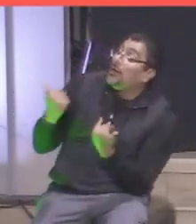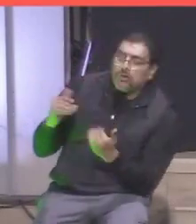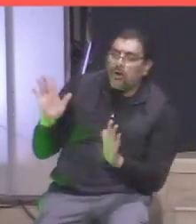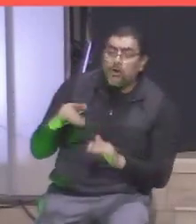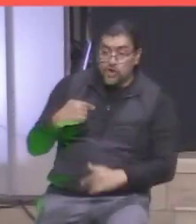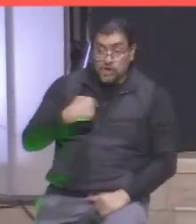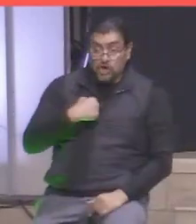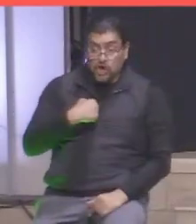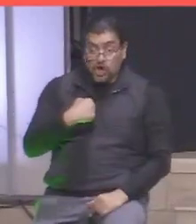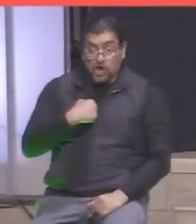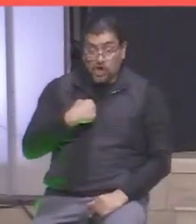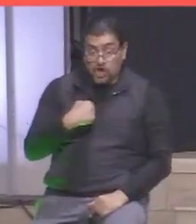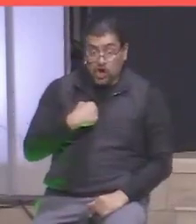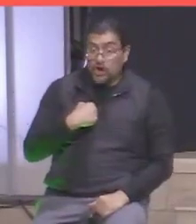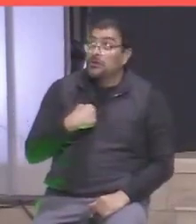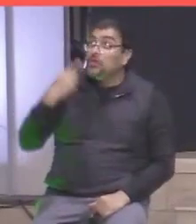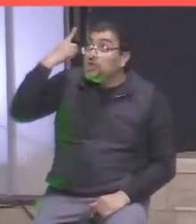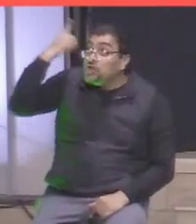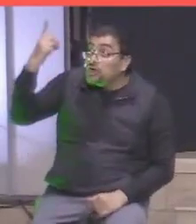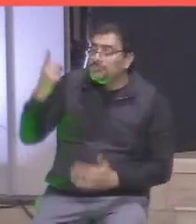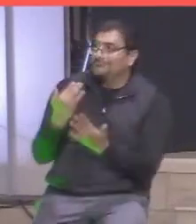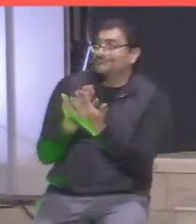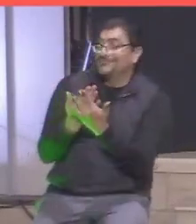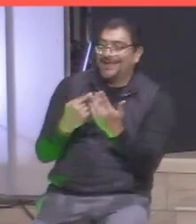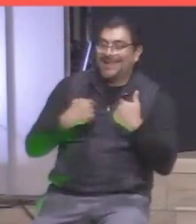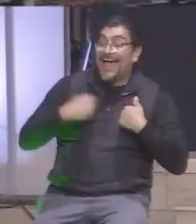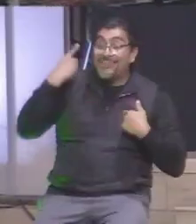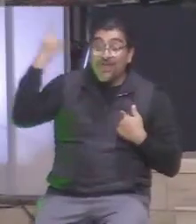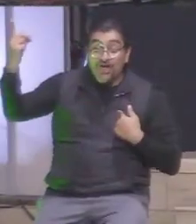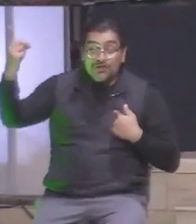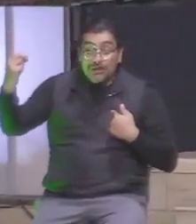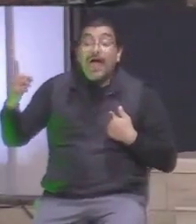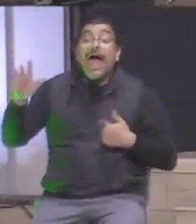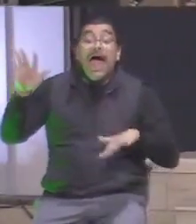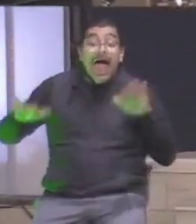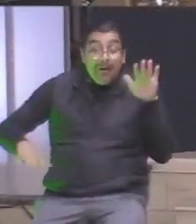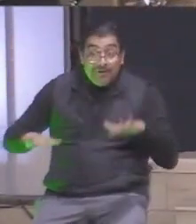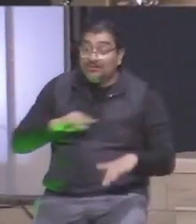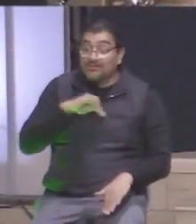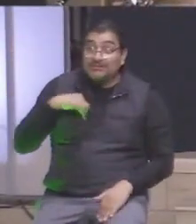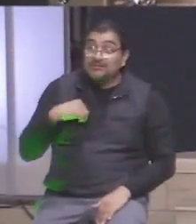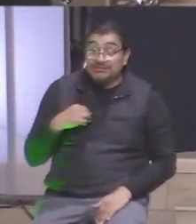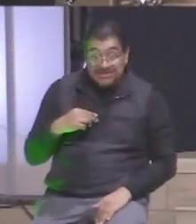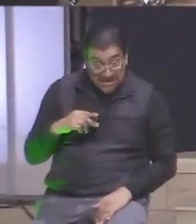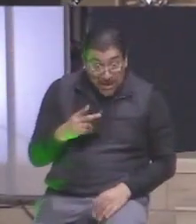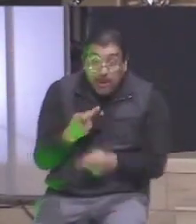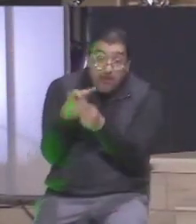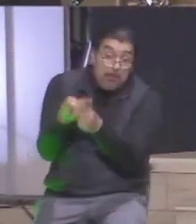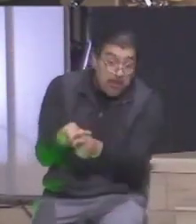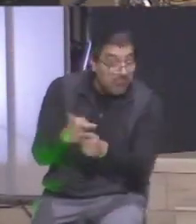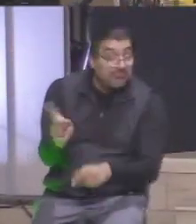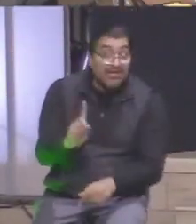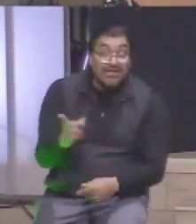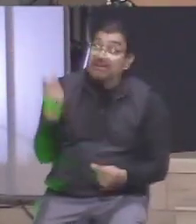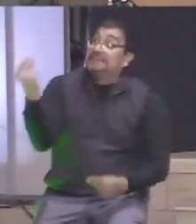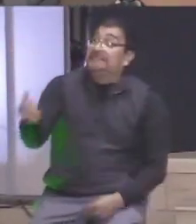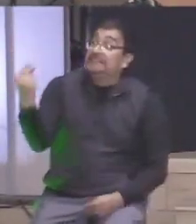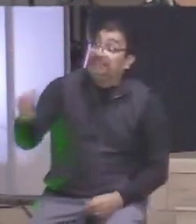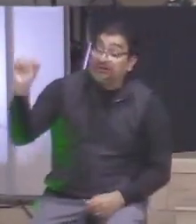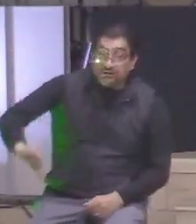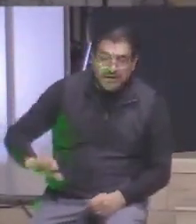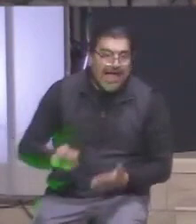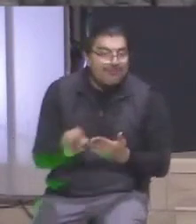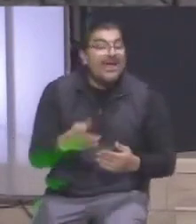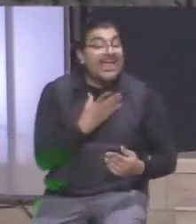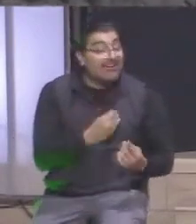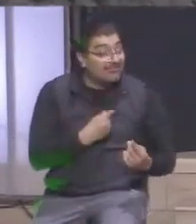pacientemente esperé a jeová sab cuál es el problema de nosotros los seres humanos que no tenemos paciencia si no tenemos paciencia con nuestros